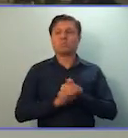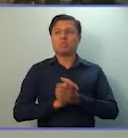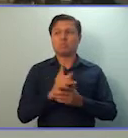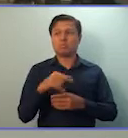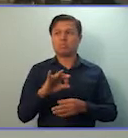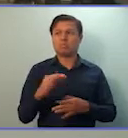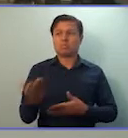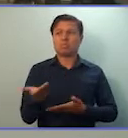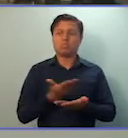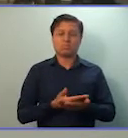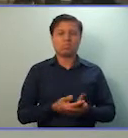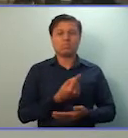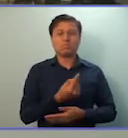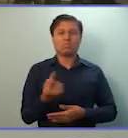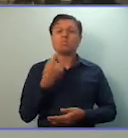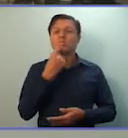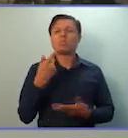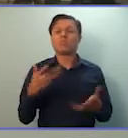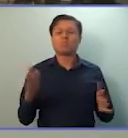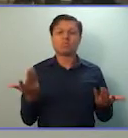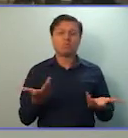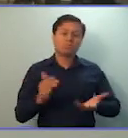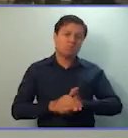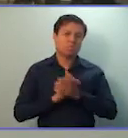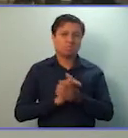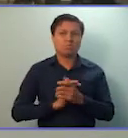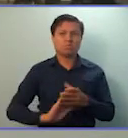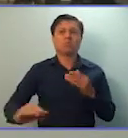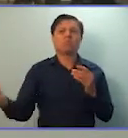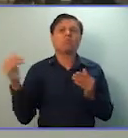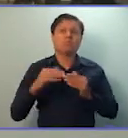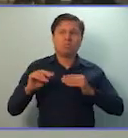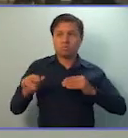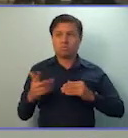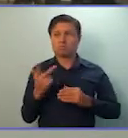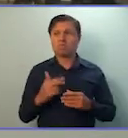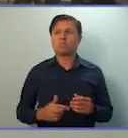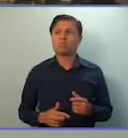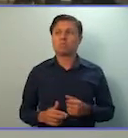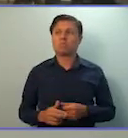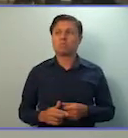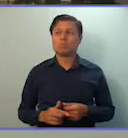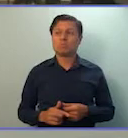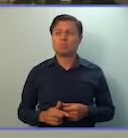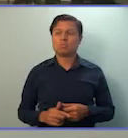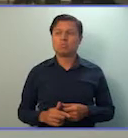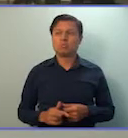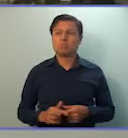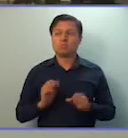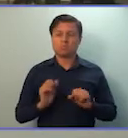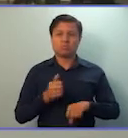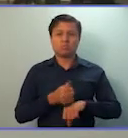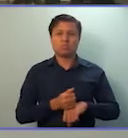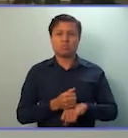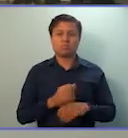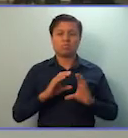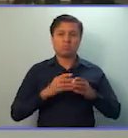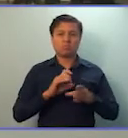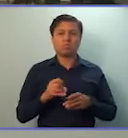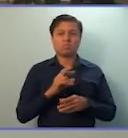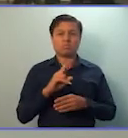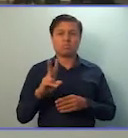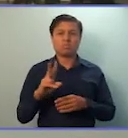está la otra fuente que son los sorteados y además hay una tercera fuente donde se puede conformar una junta receptora de votos y es